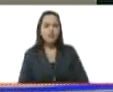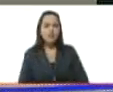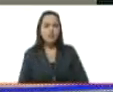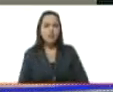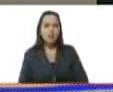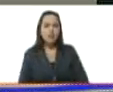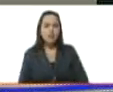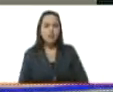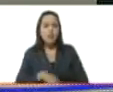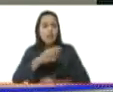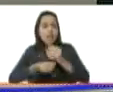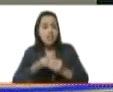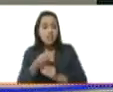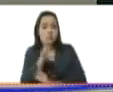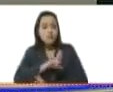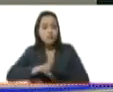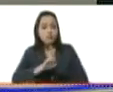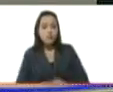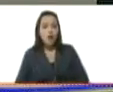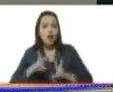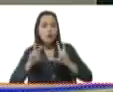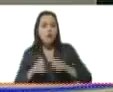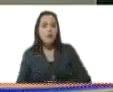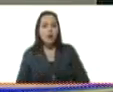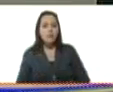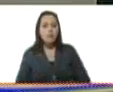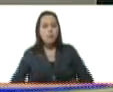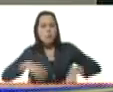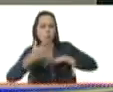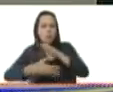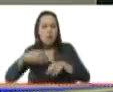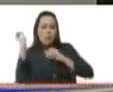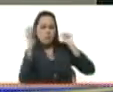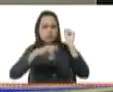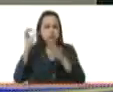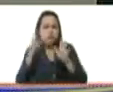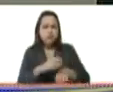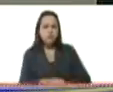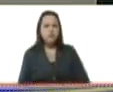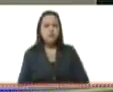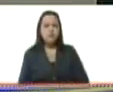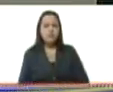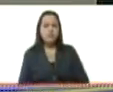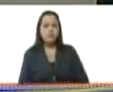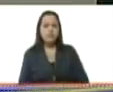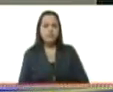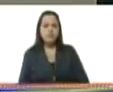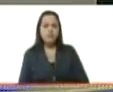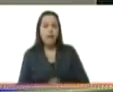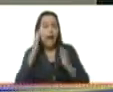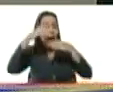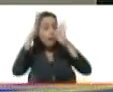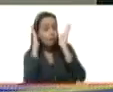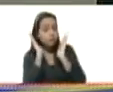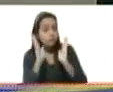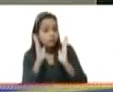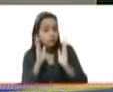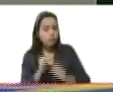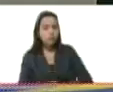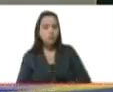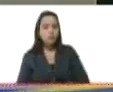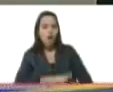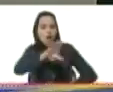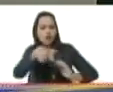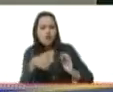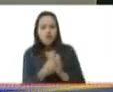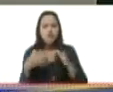de instrumento para nuevas guarimbas y para violencia terrorista. Oído a todos los